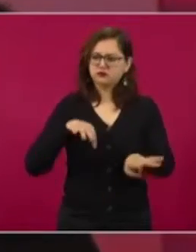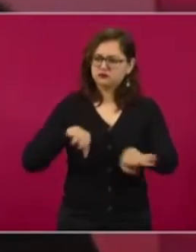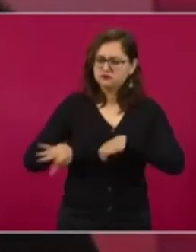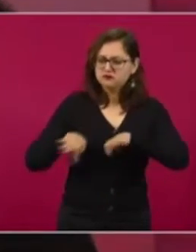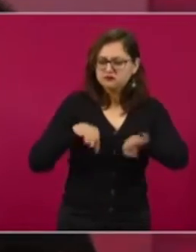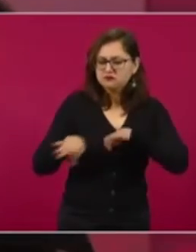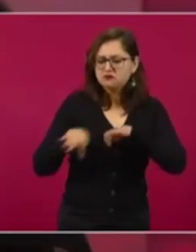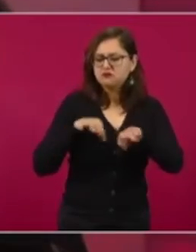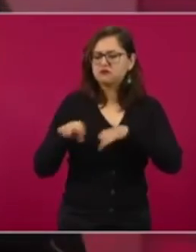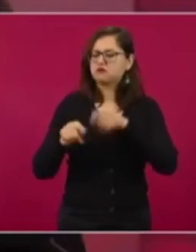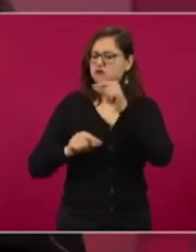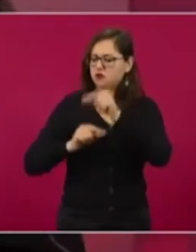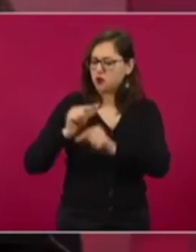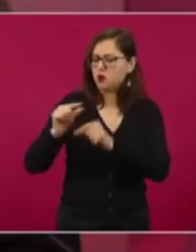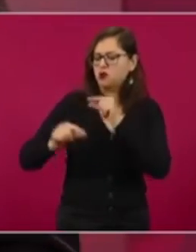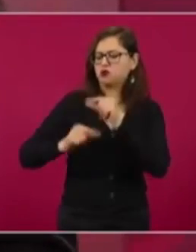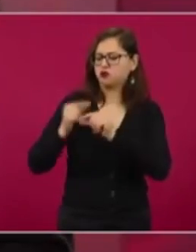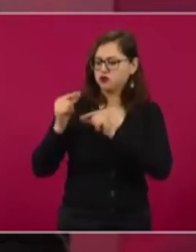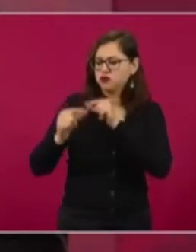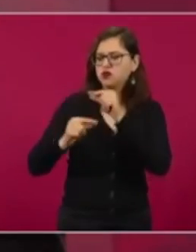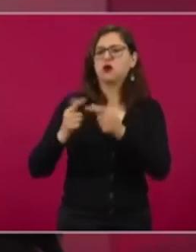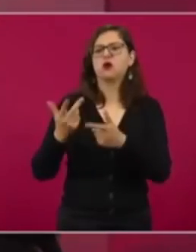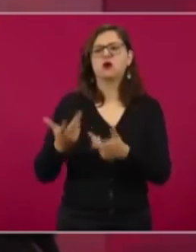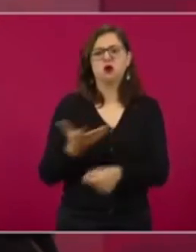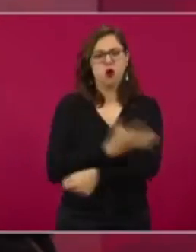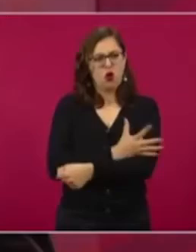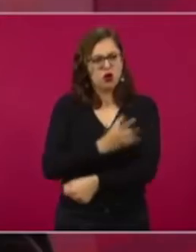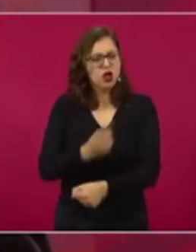trabaja y progresa honradamente,